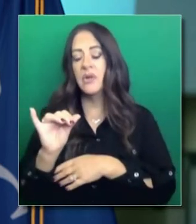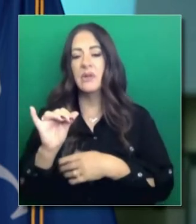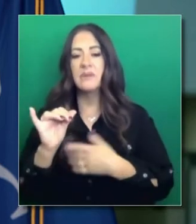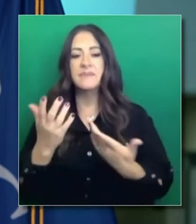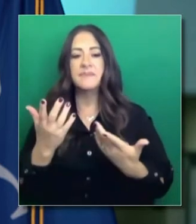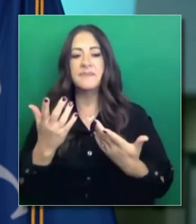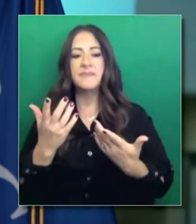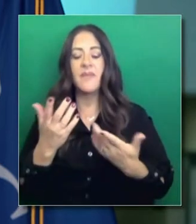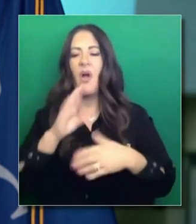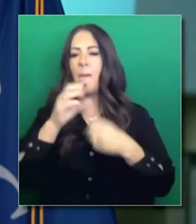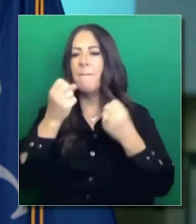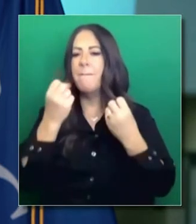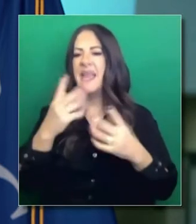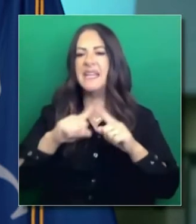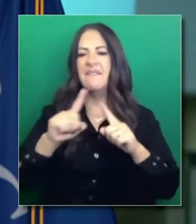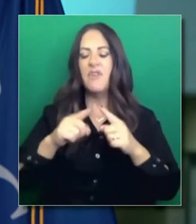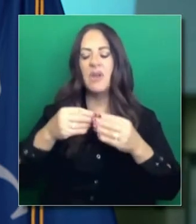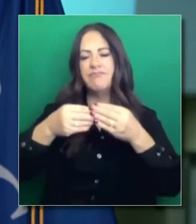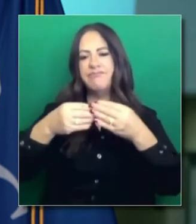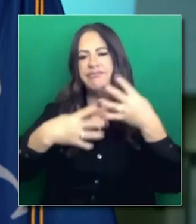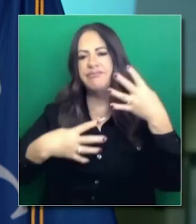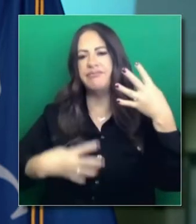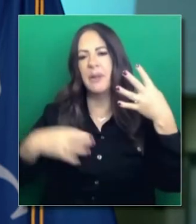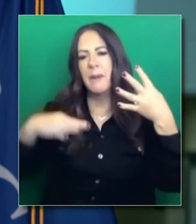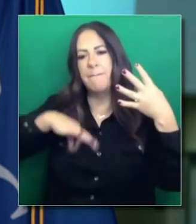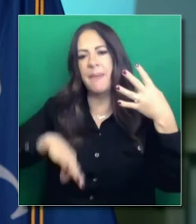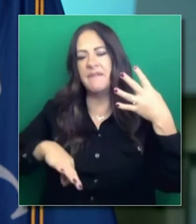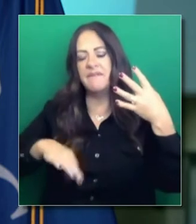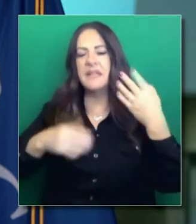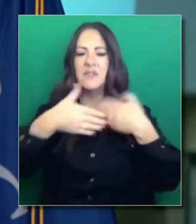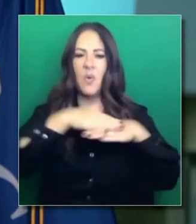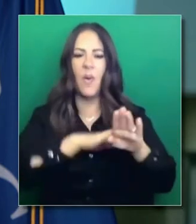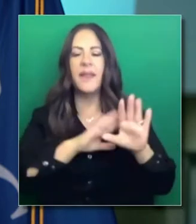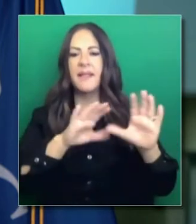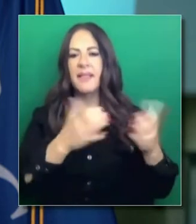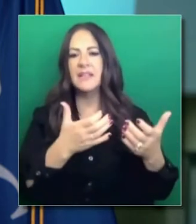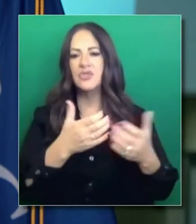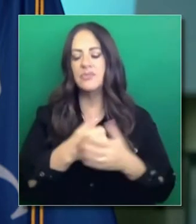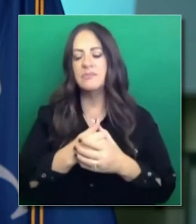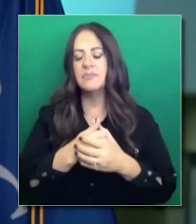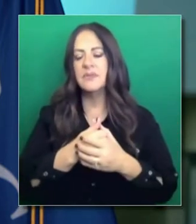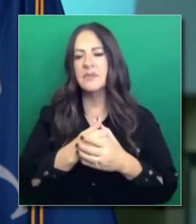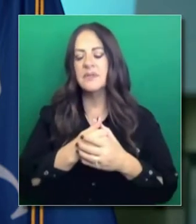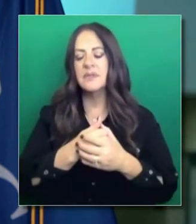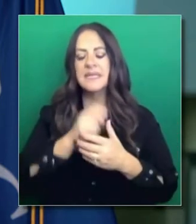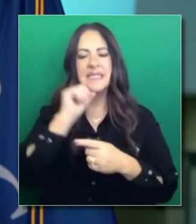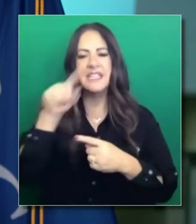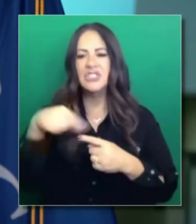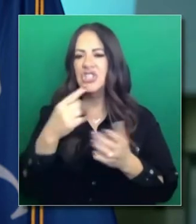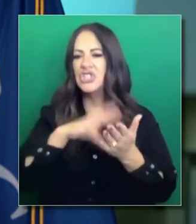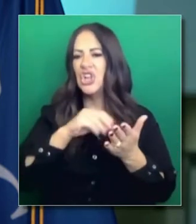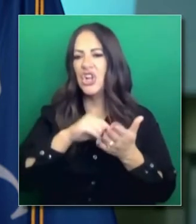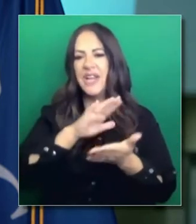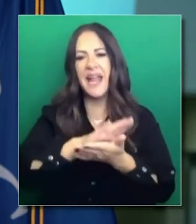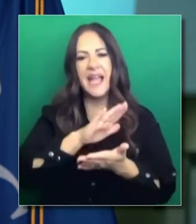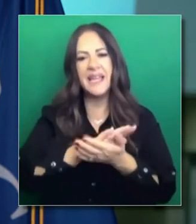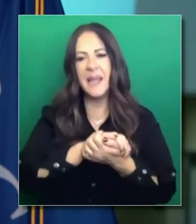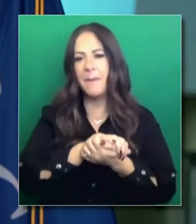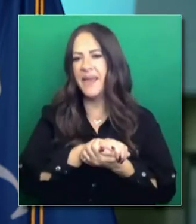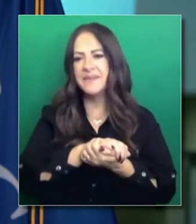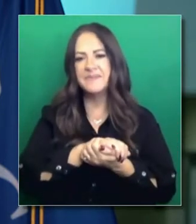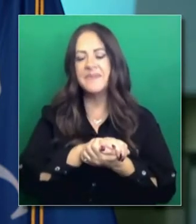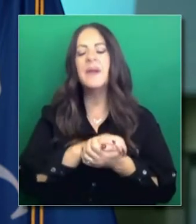lo tangible y lo intangible de estar en una aula. No solo